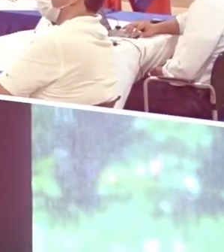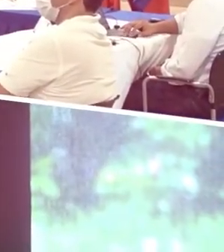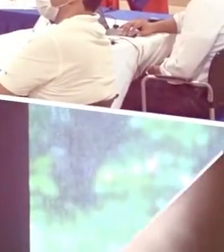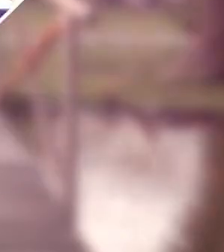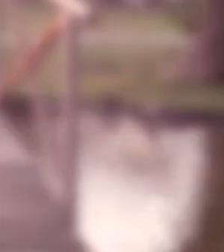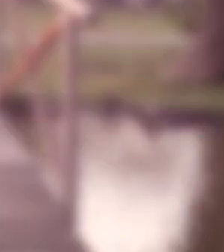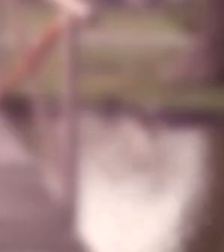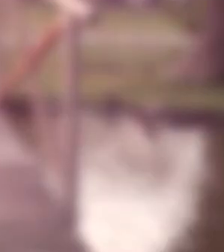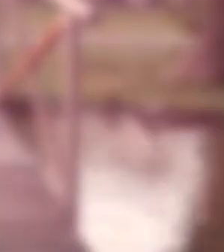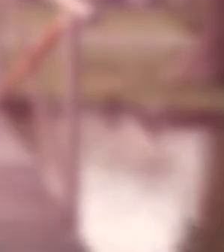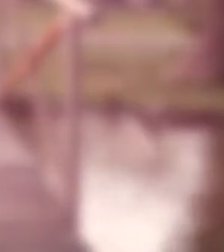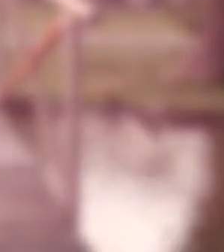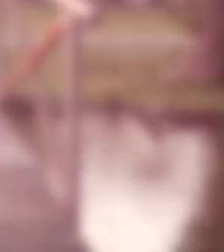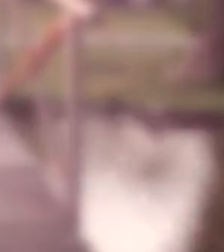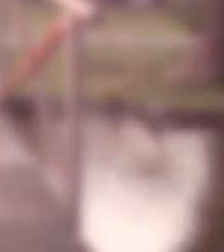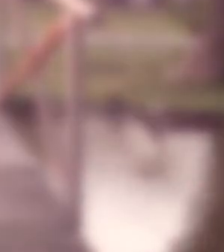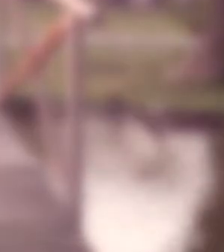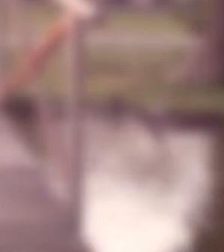La